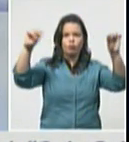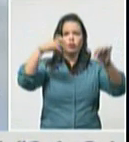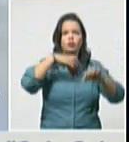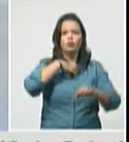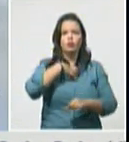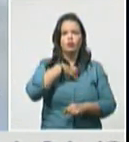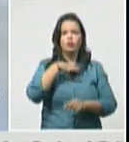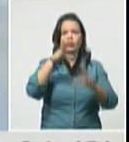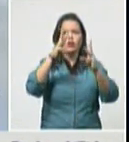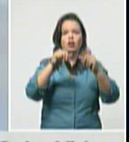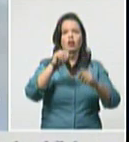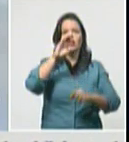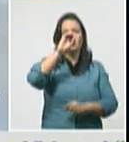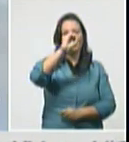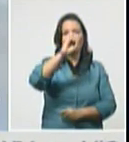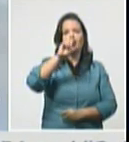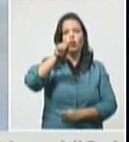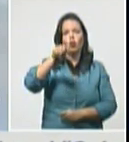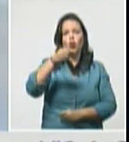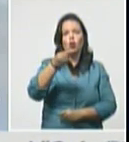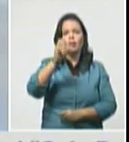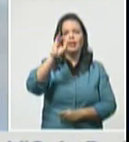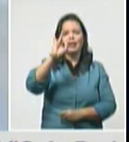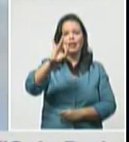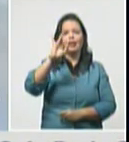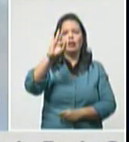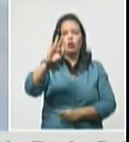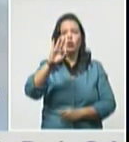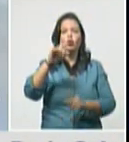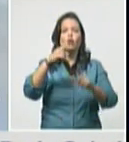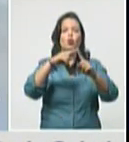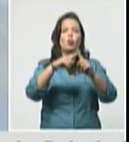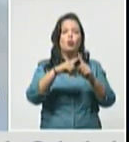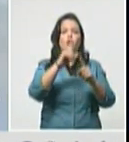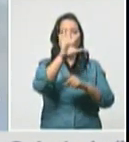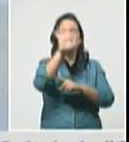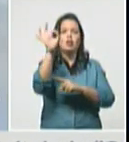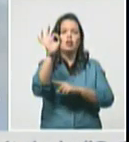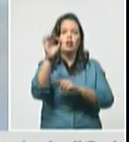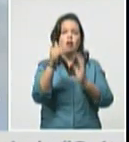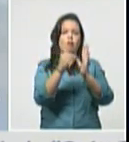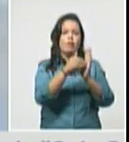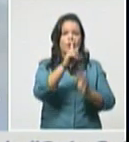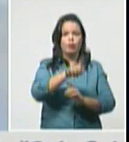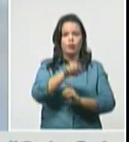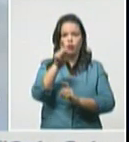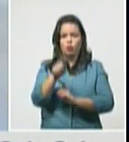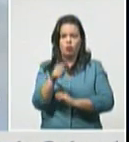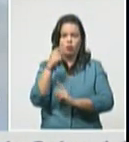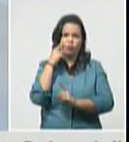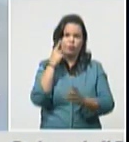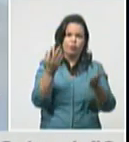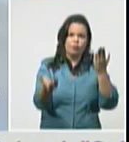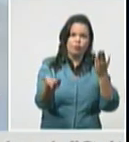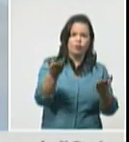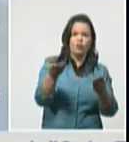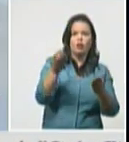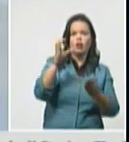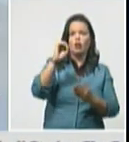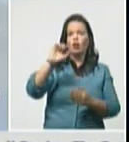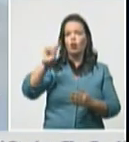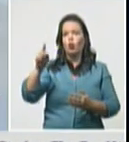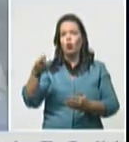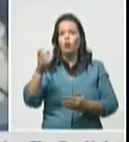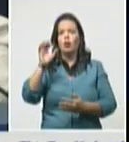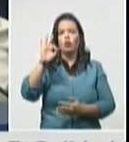0,78 en el día de hoy por 100.000 habitantes, contra la de 0,81 que teníamos en el día